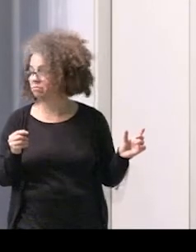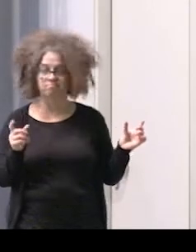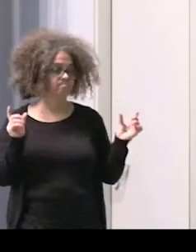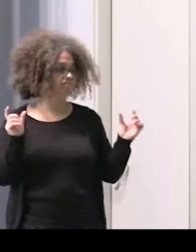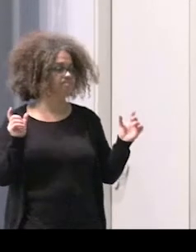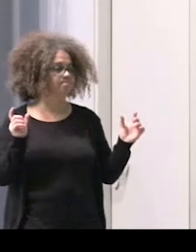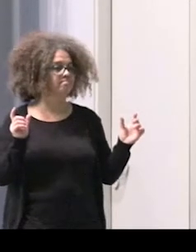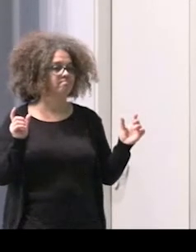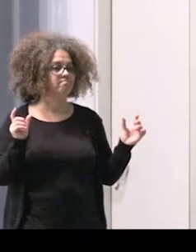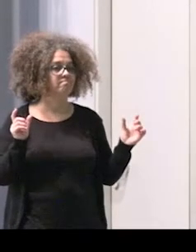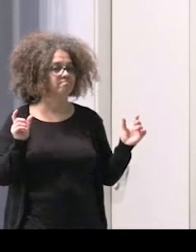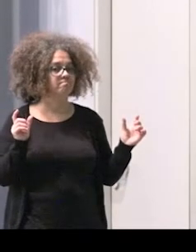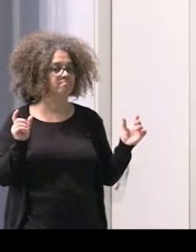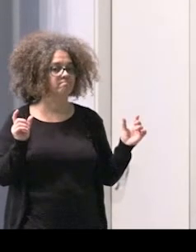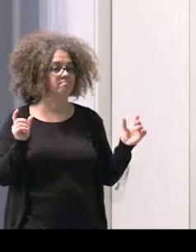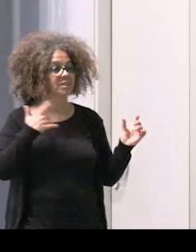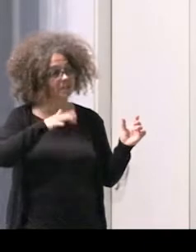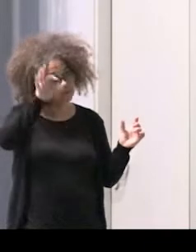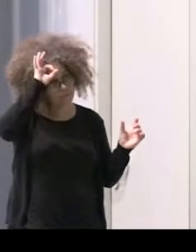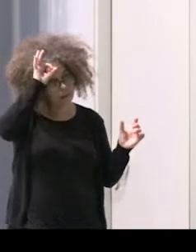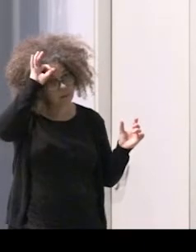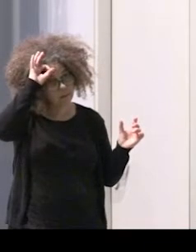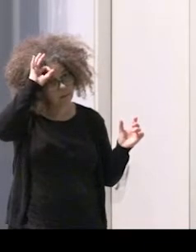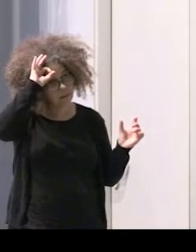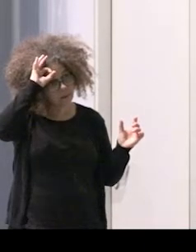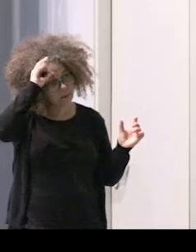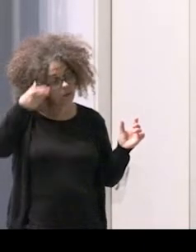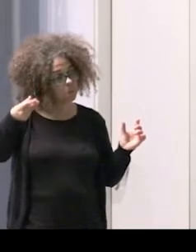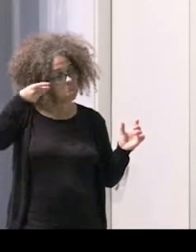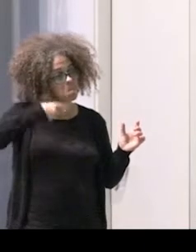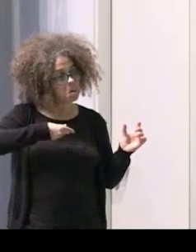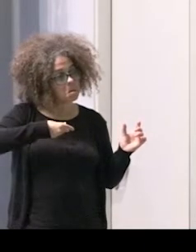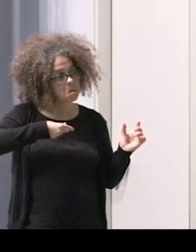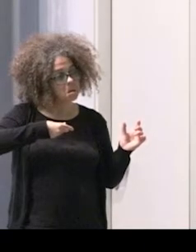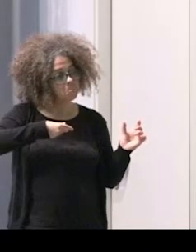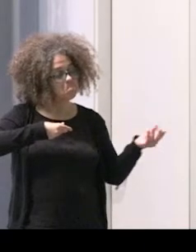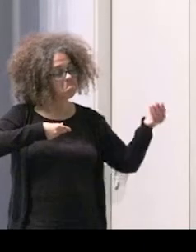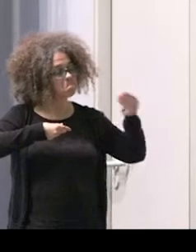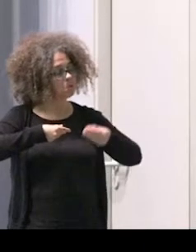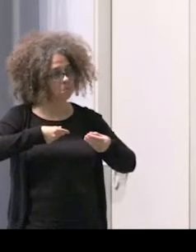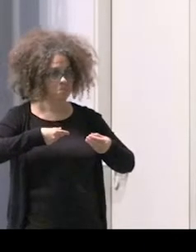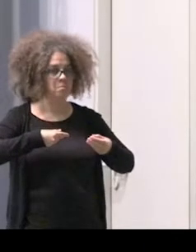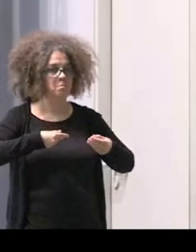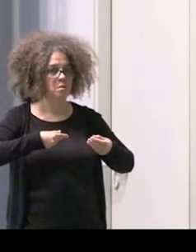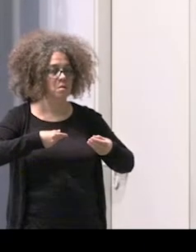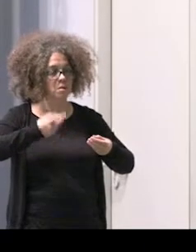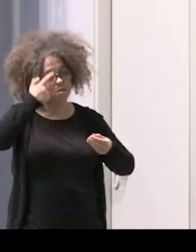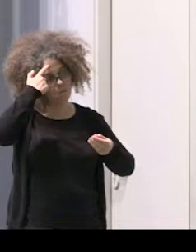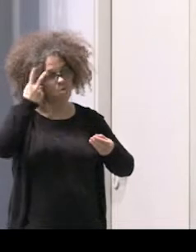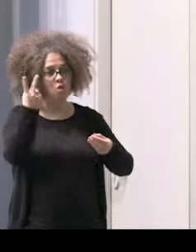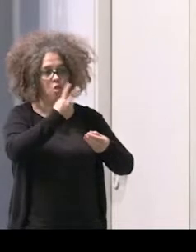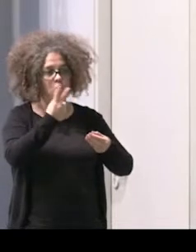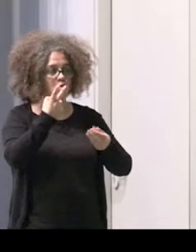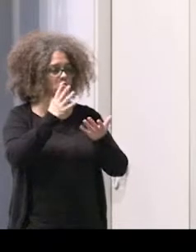la información que entrega el implante coclear, cada uno de los implantes, izquierdo y derecho, cuando los 2 implantes funcionan